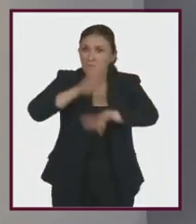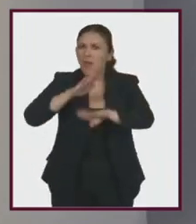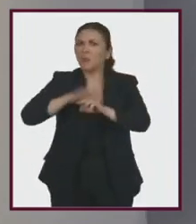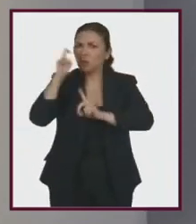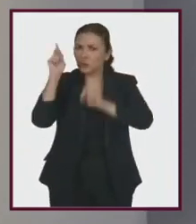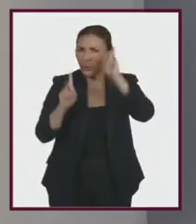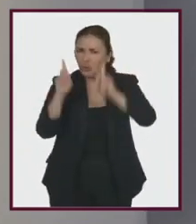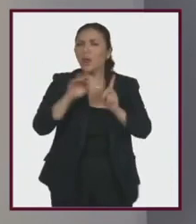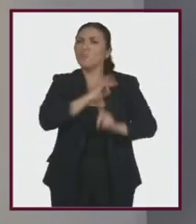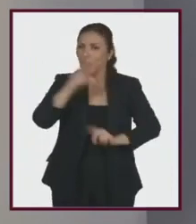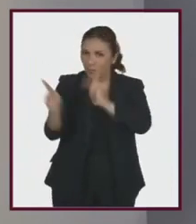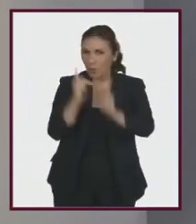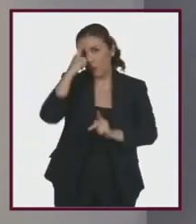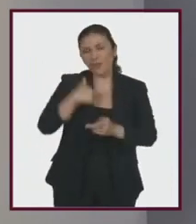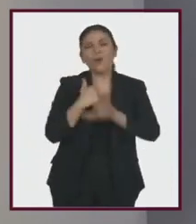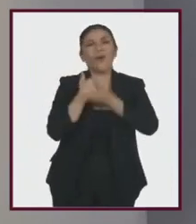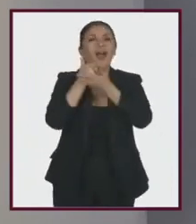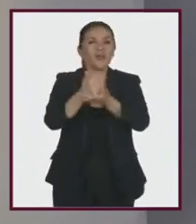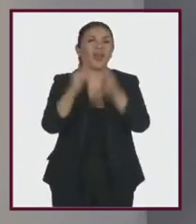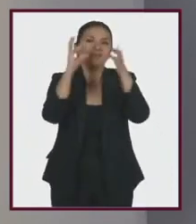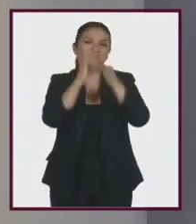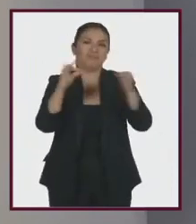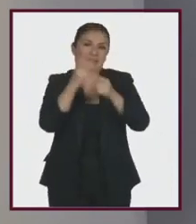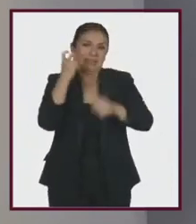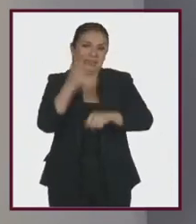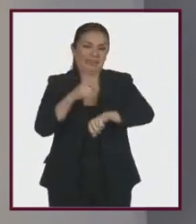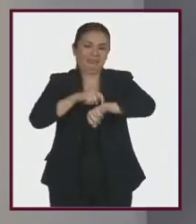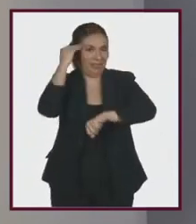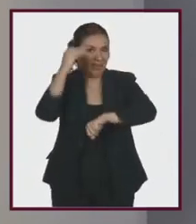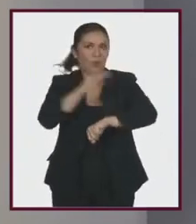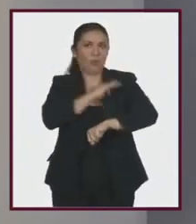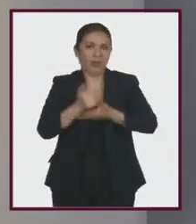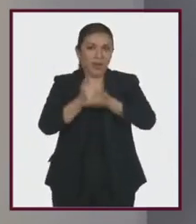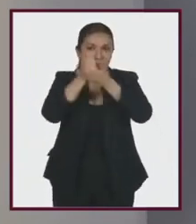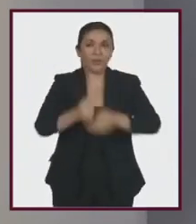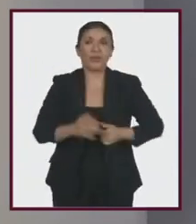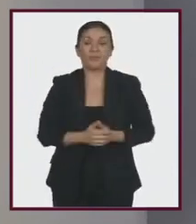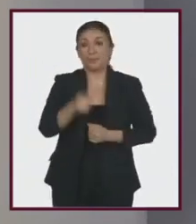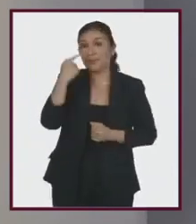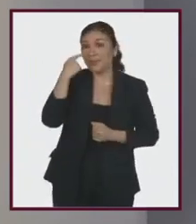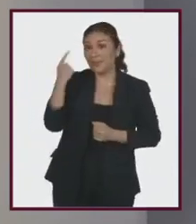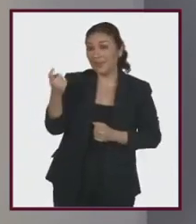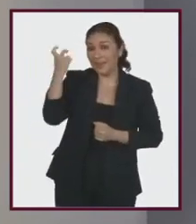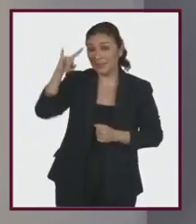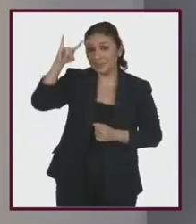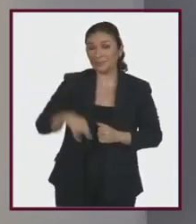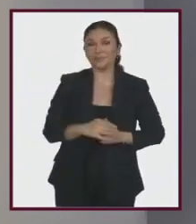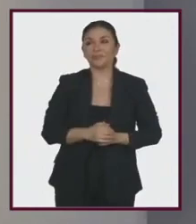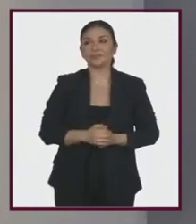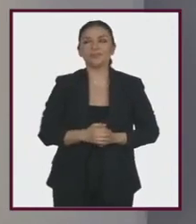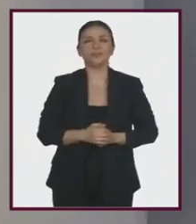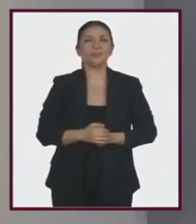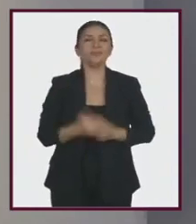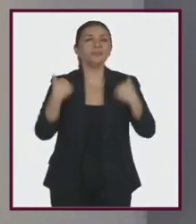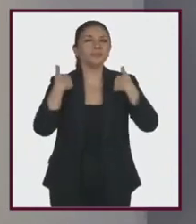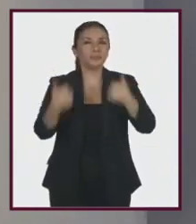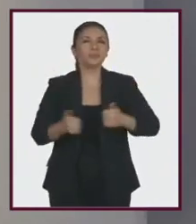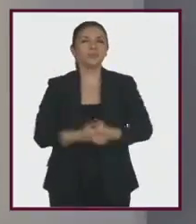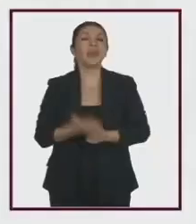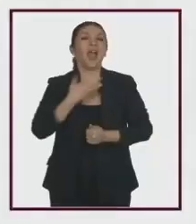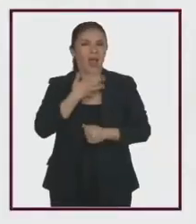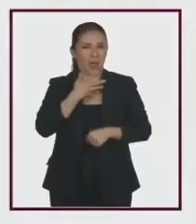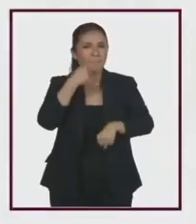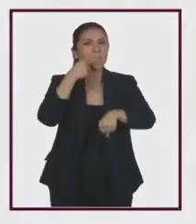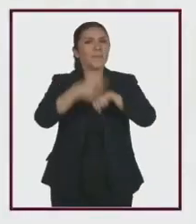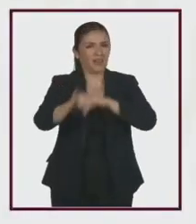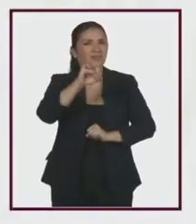que podamos en esta hora resolverlas. En esta lámina que tenemos aquí podemos identificar que si hay factores de riesgo que